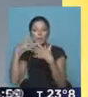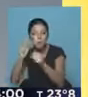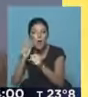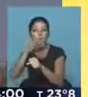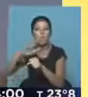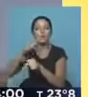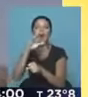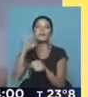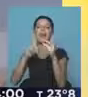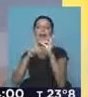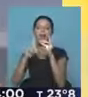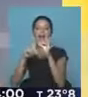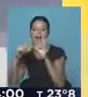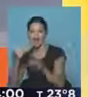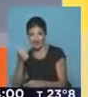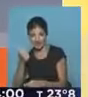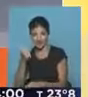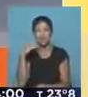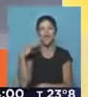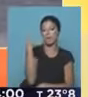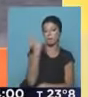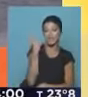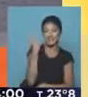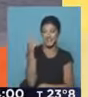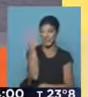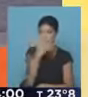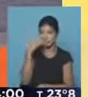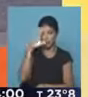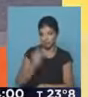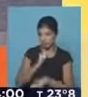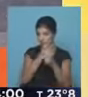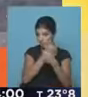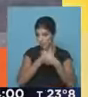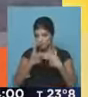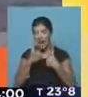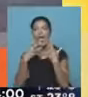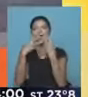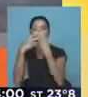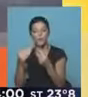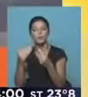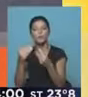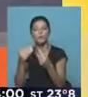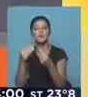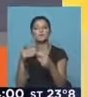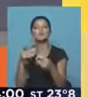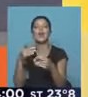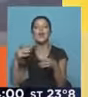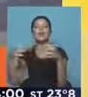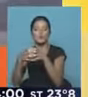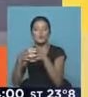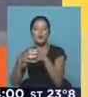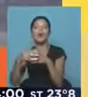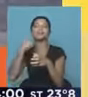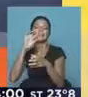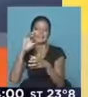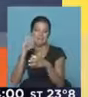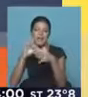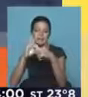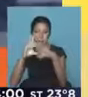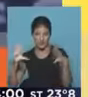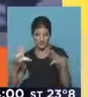Islámico. Washington ya tenía 500 efectivos en la región asesorando a las fuerzas de Siria Democrática, que incluye facciones